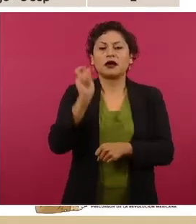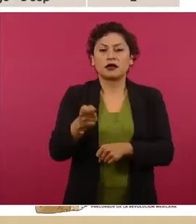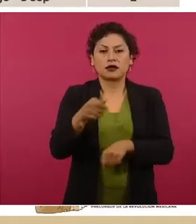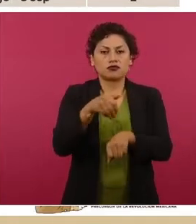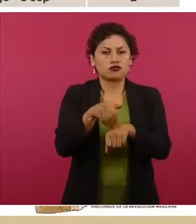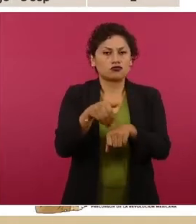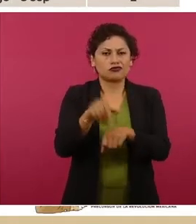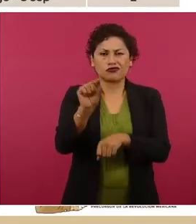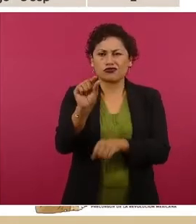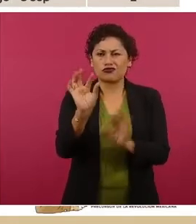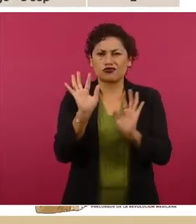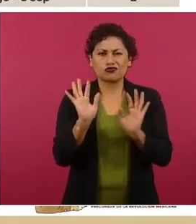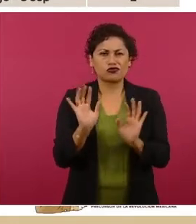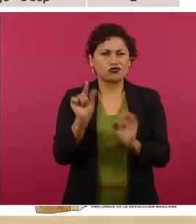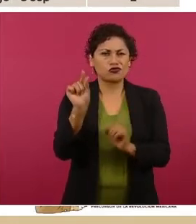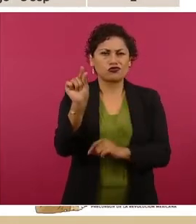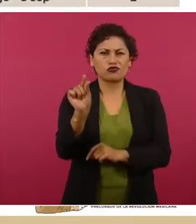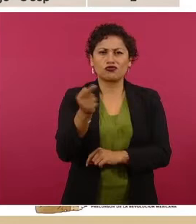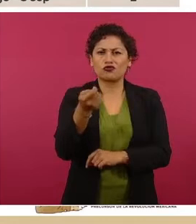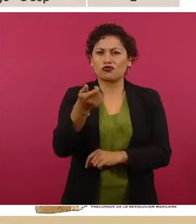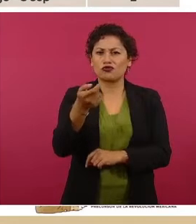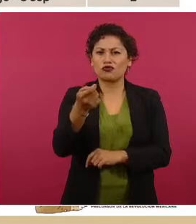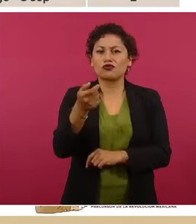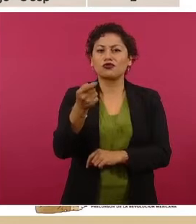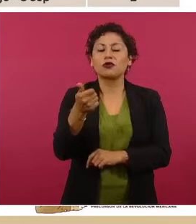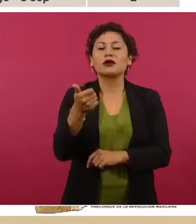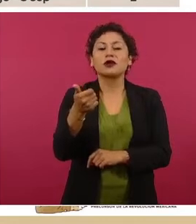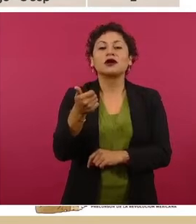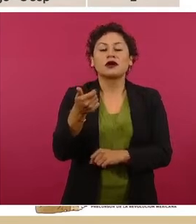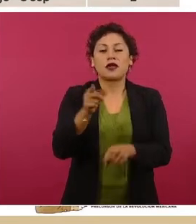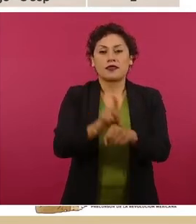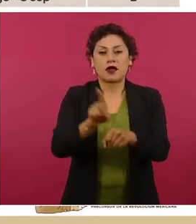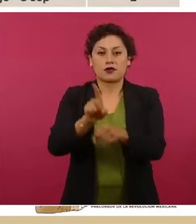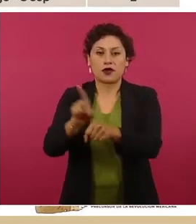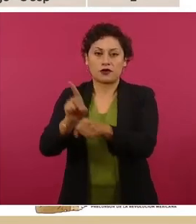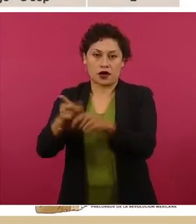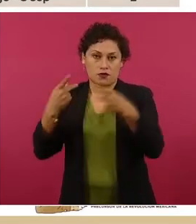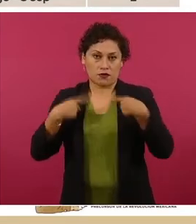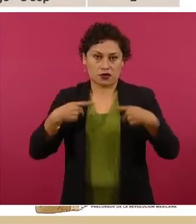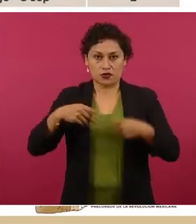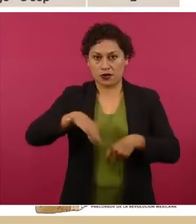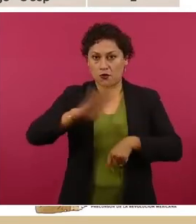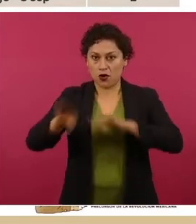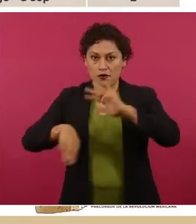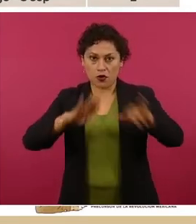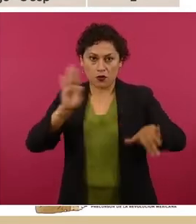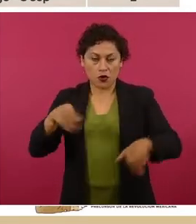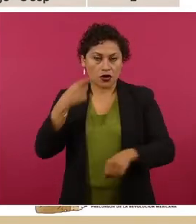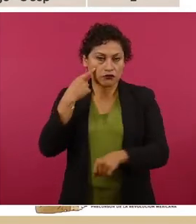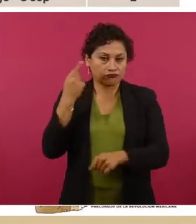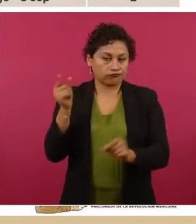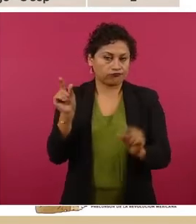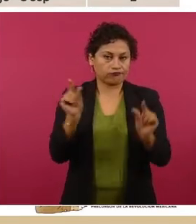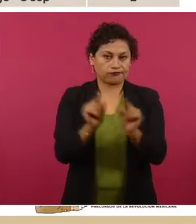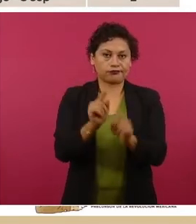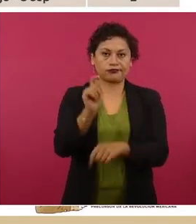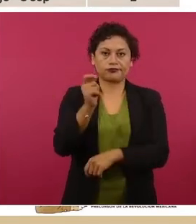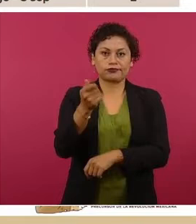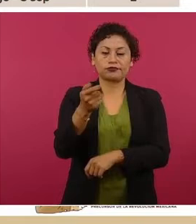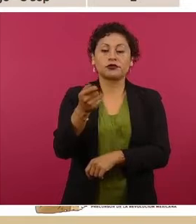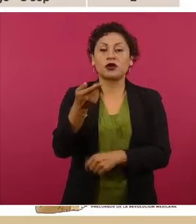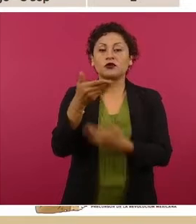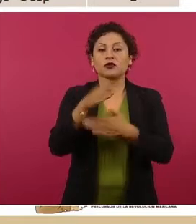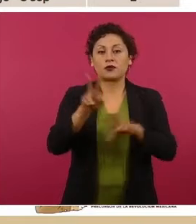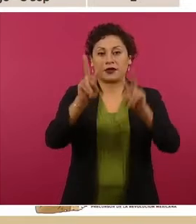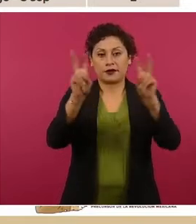pequeñas de un solo dígito en lo que respecta al promedio diario de defunciones asociadas o atribuidas a